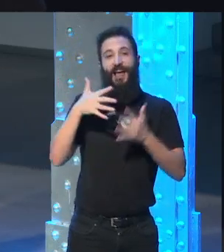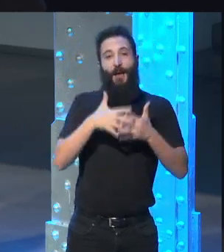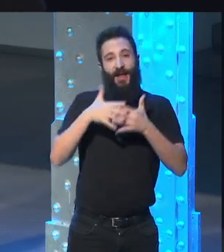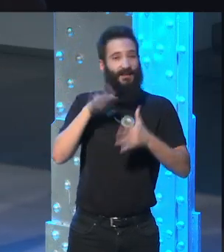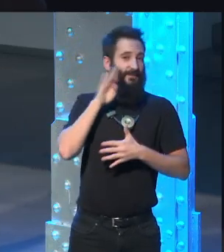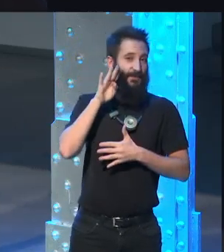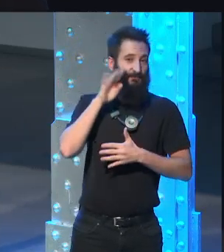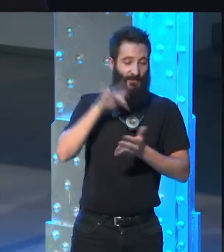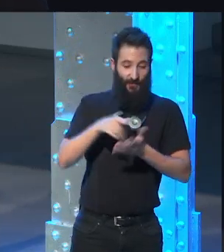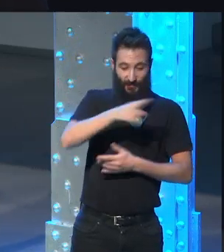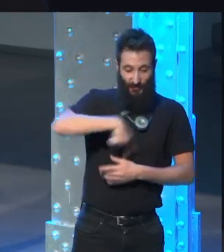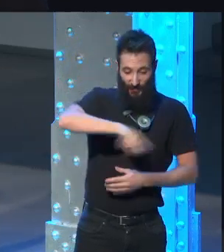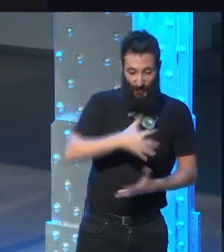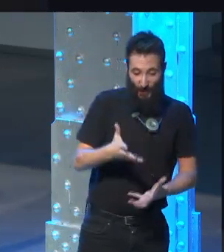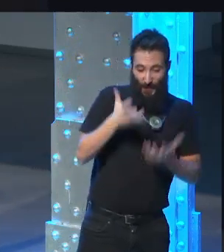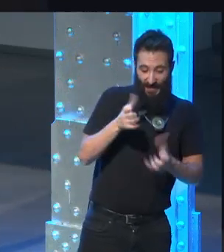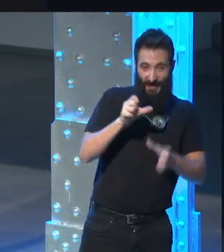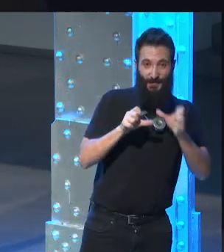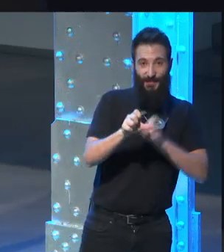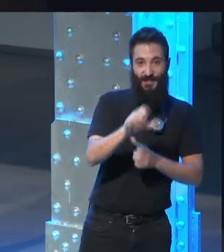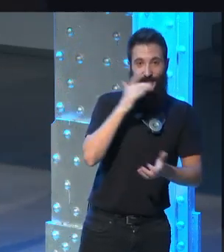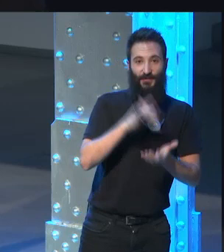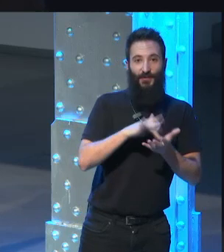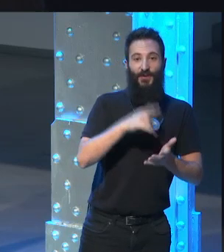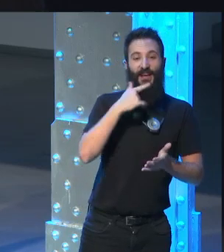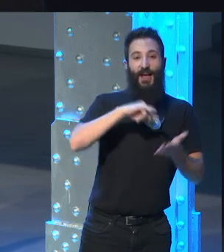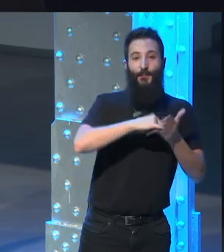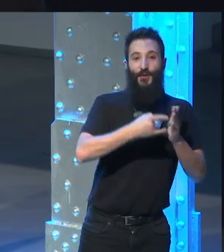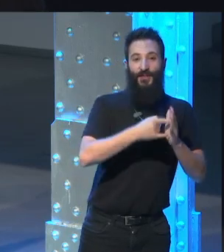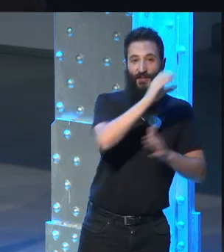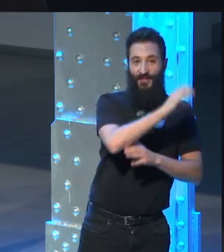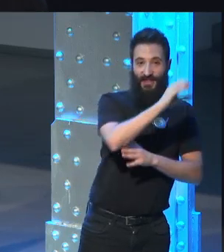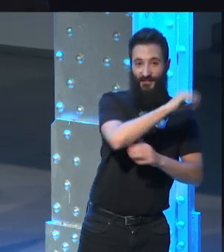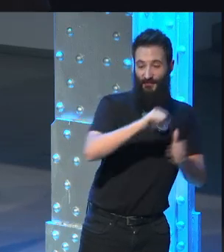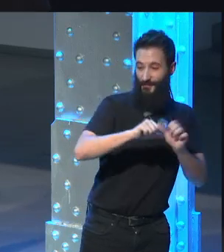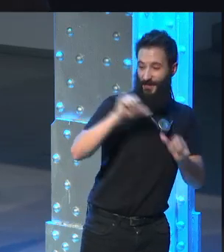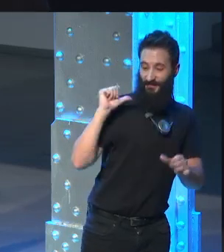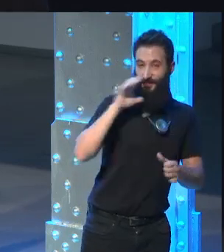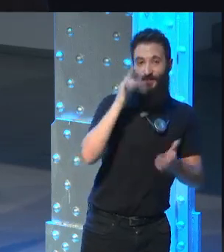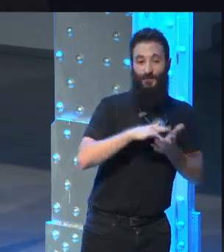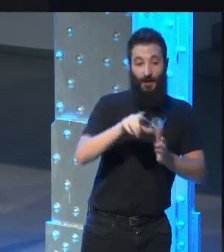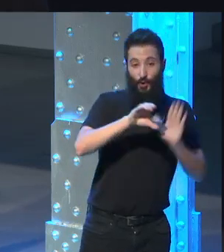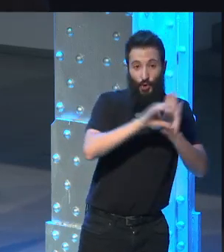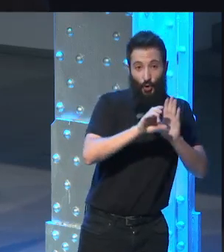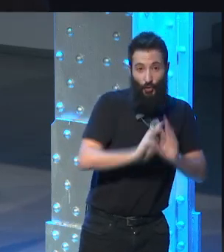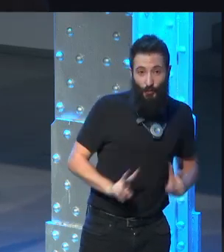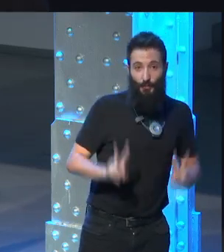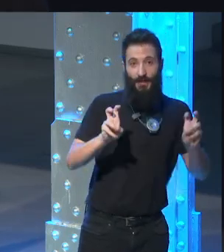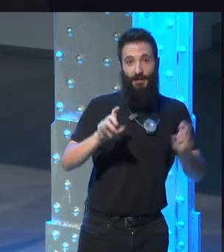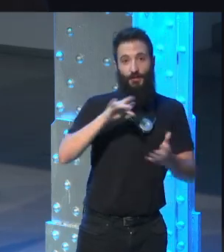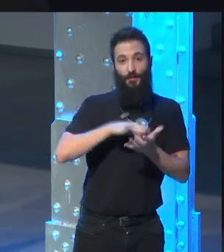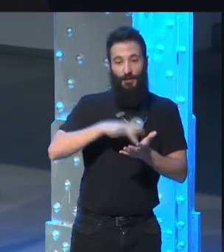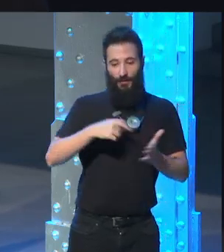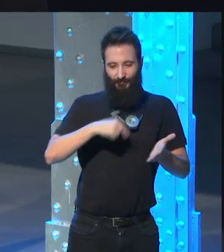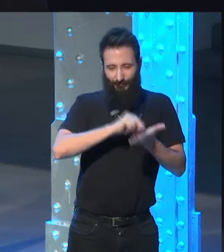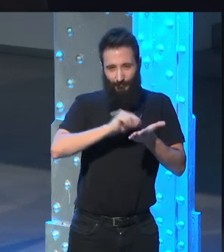que partían con ventaja cuando el artista tenía también una cierta científica, pero Marta programa. O sea, ella escribió código, el código inicial lo escribió ella y yo simplemente